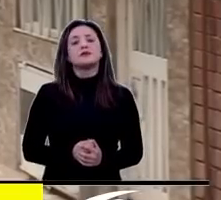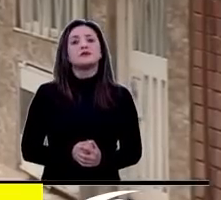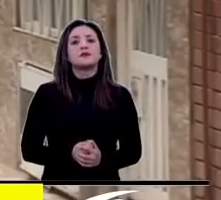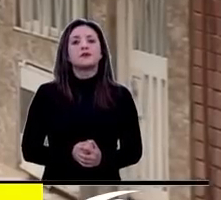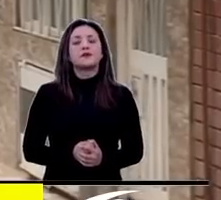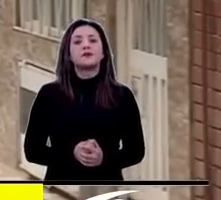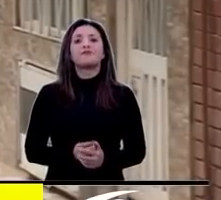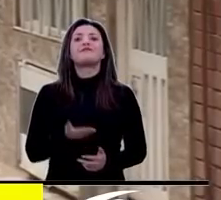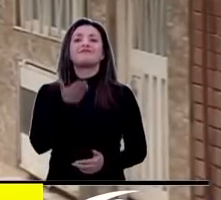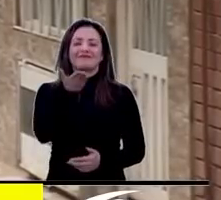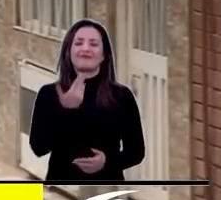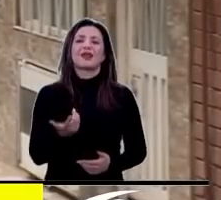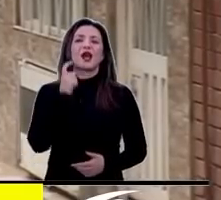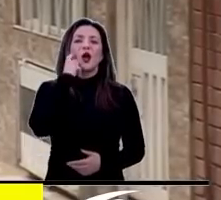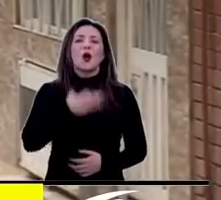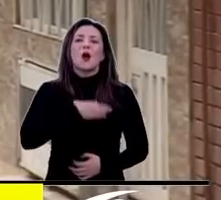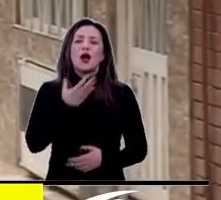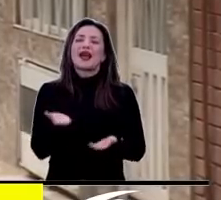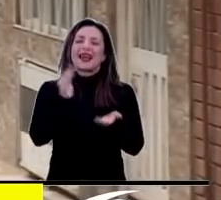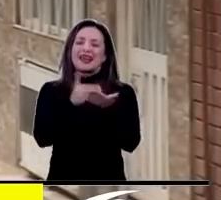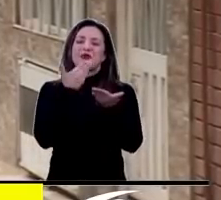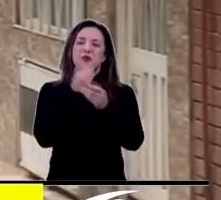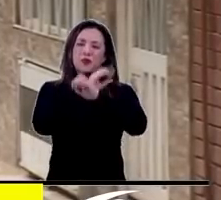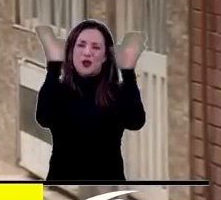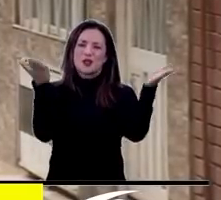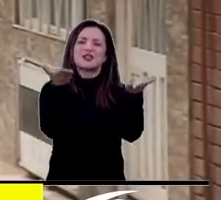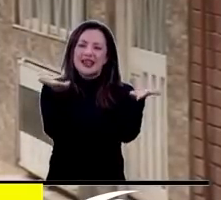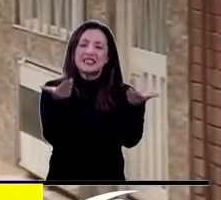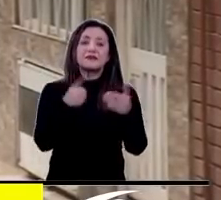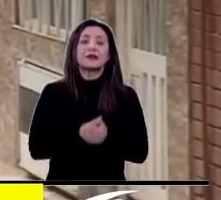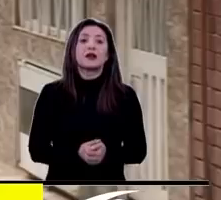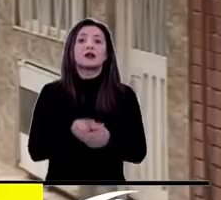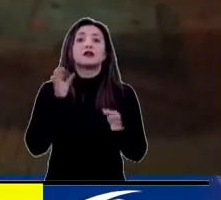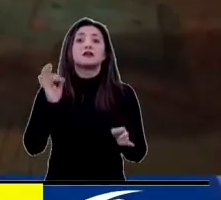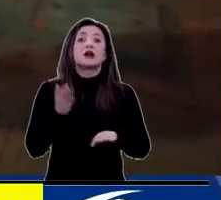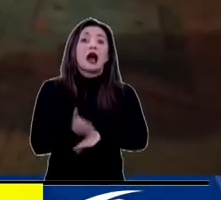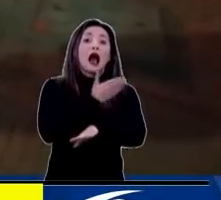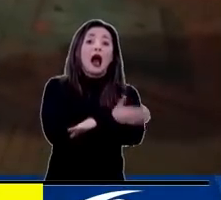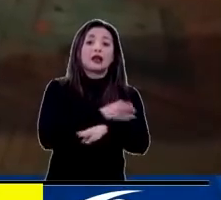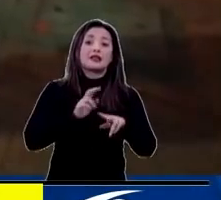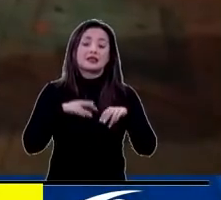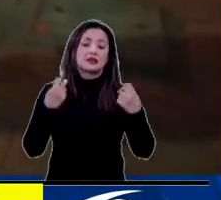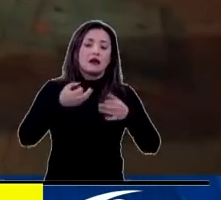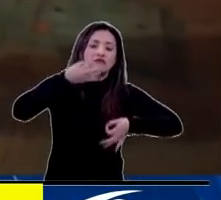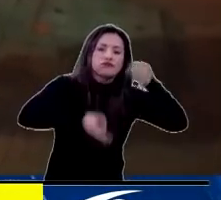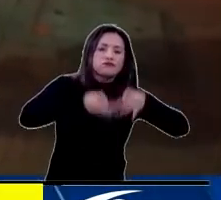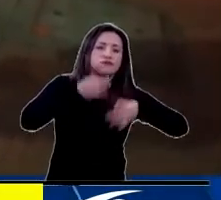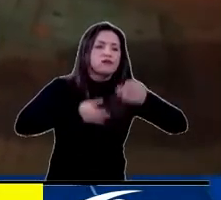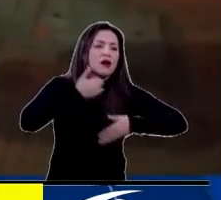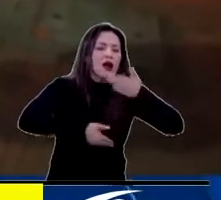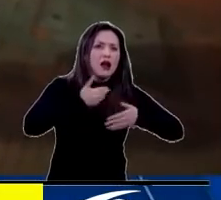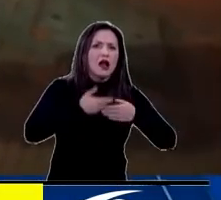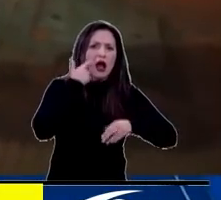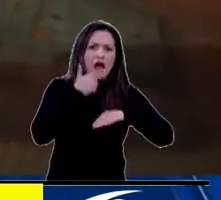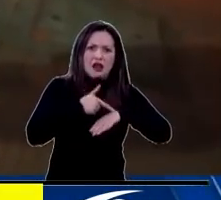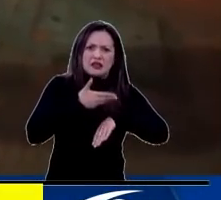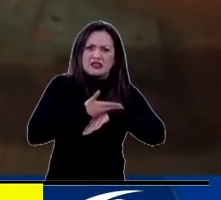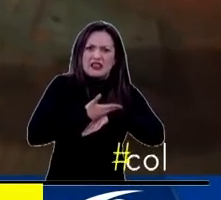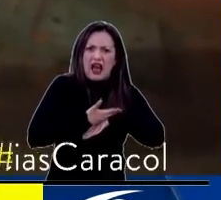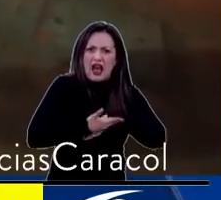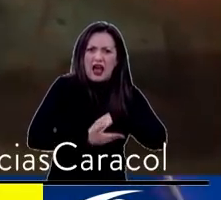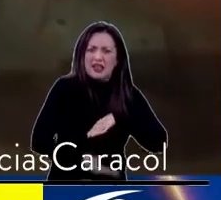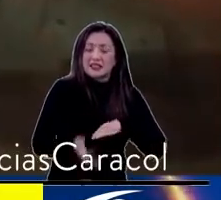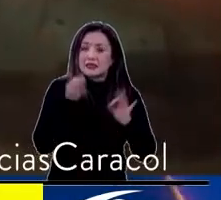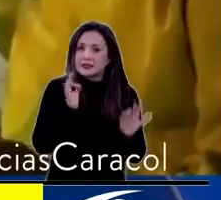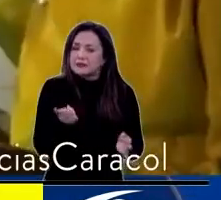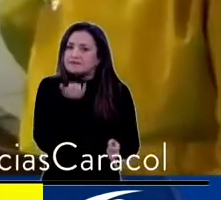Juan Diego, ¿qué tal? Muy buenos días. La audiencia se extendió hasta altas horas de la noche. De verdad que no entendemos qué está pasando con este